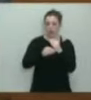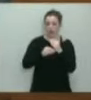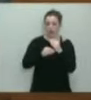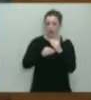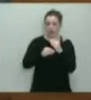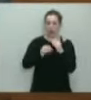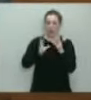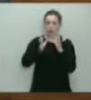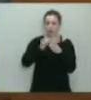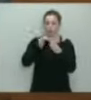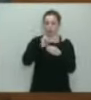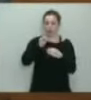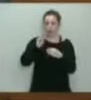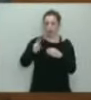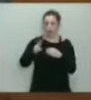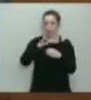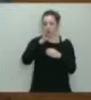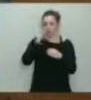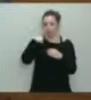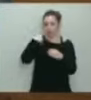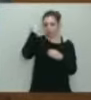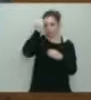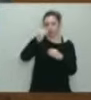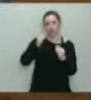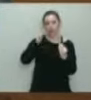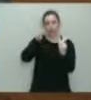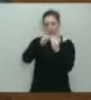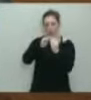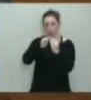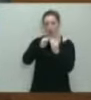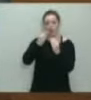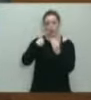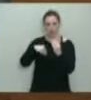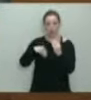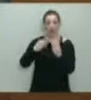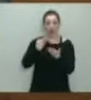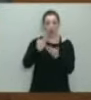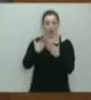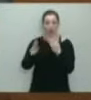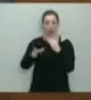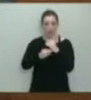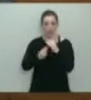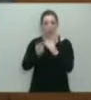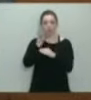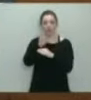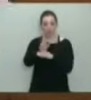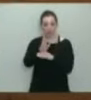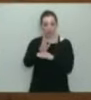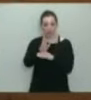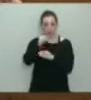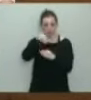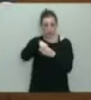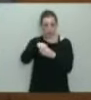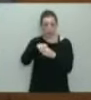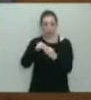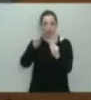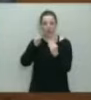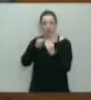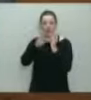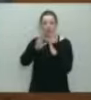de Izquierda Unida, porque yo creo que compartimos el espíritu de la enmienda que se había presentado, pero creo que está recogida en el texto de la